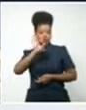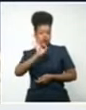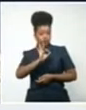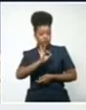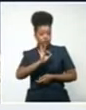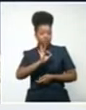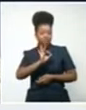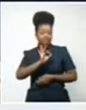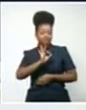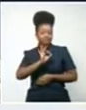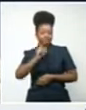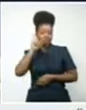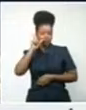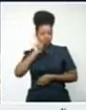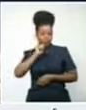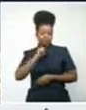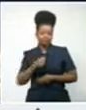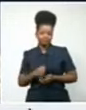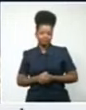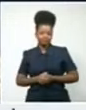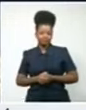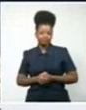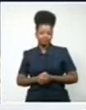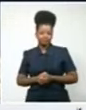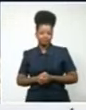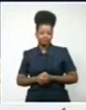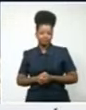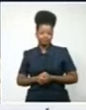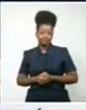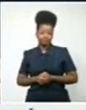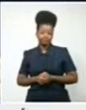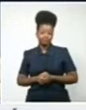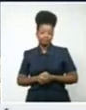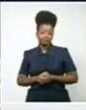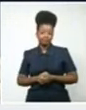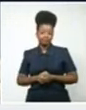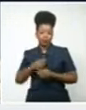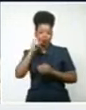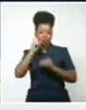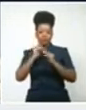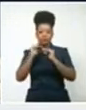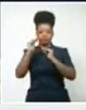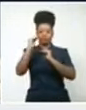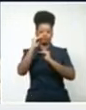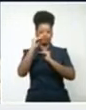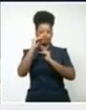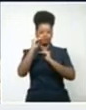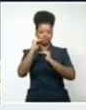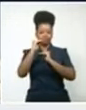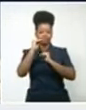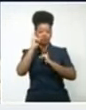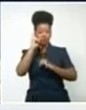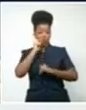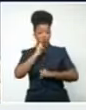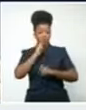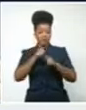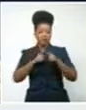son del sexo masculino. Indiscutiblemente hay un predominio, o sea, hay un mayor